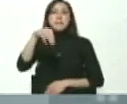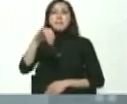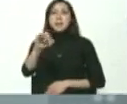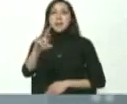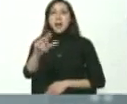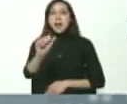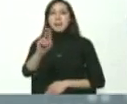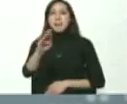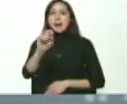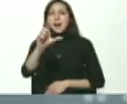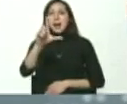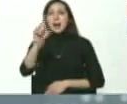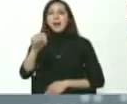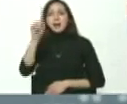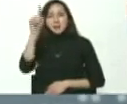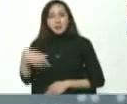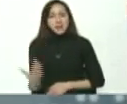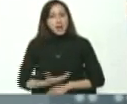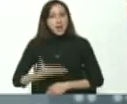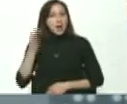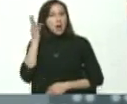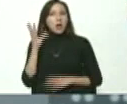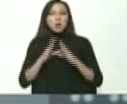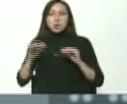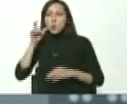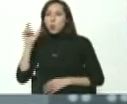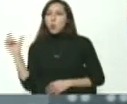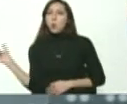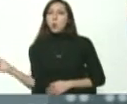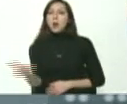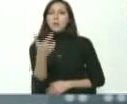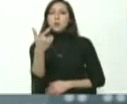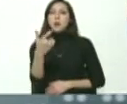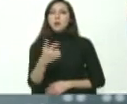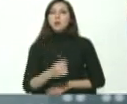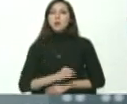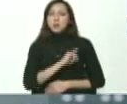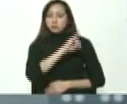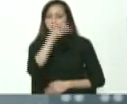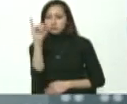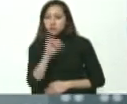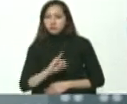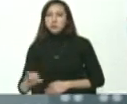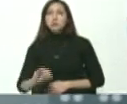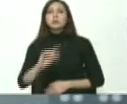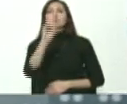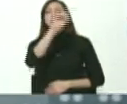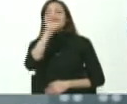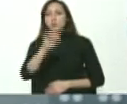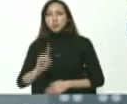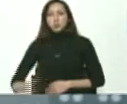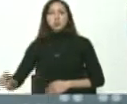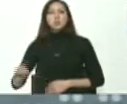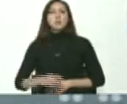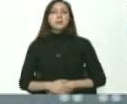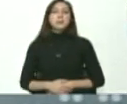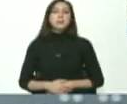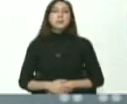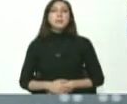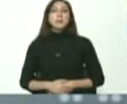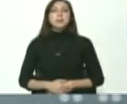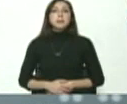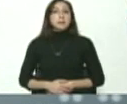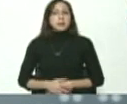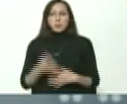alcaldesa y a todo el pueblo de esa zona caliente del Zulia, esa